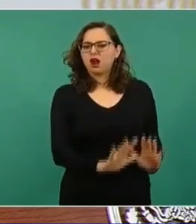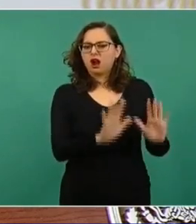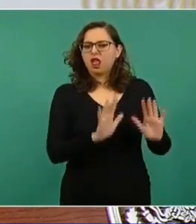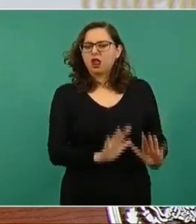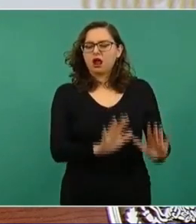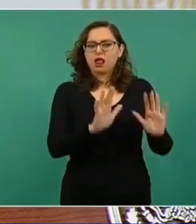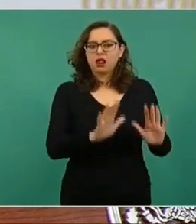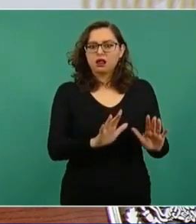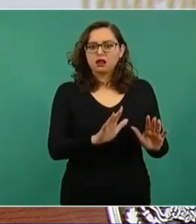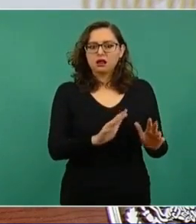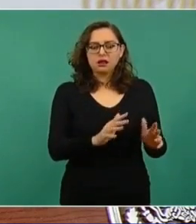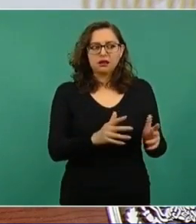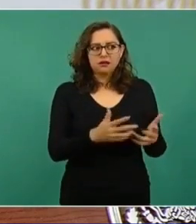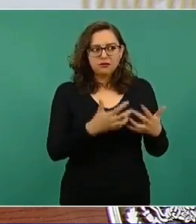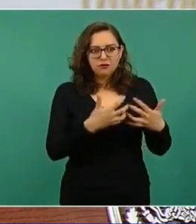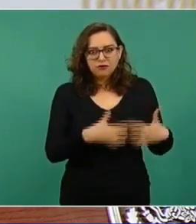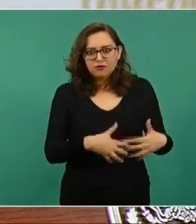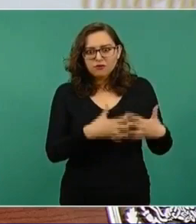funciona